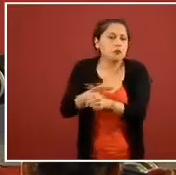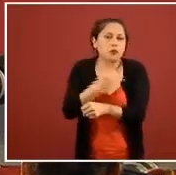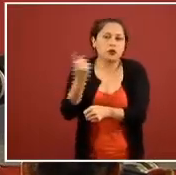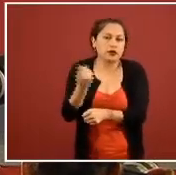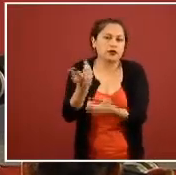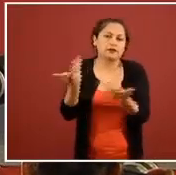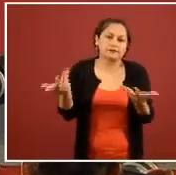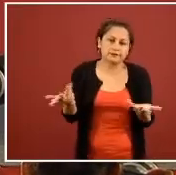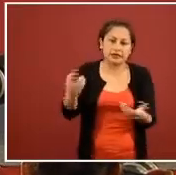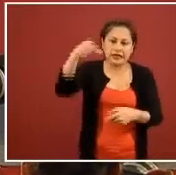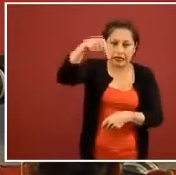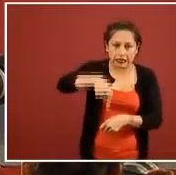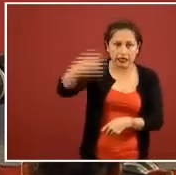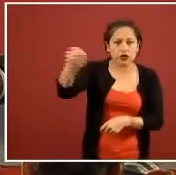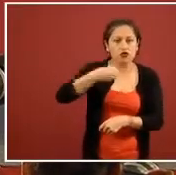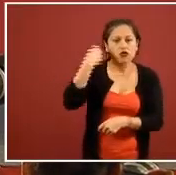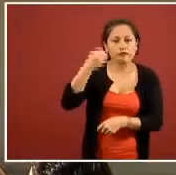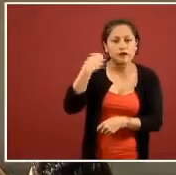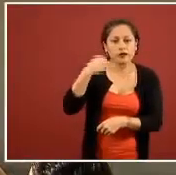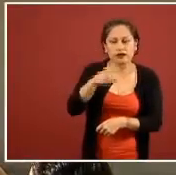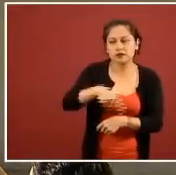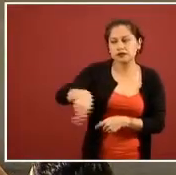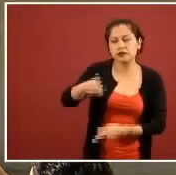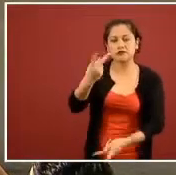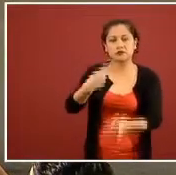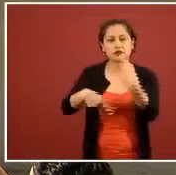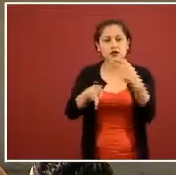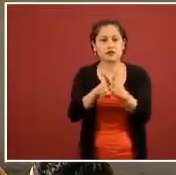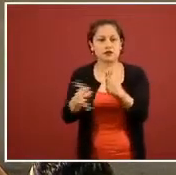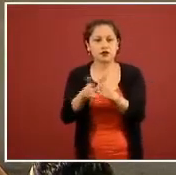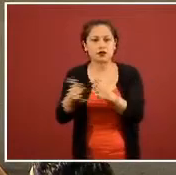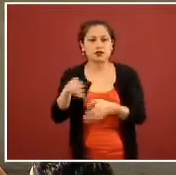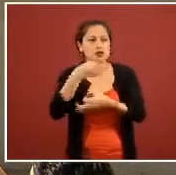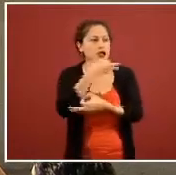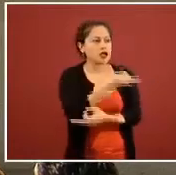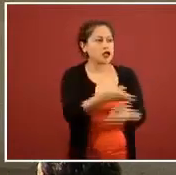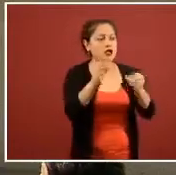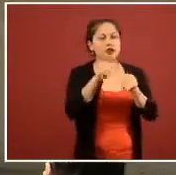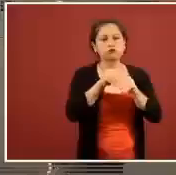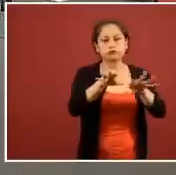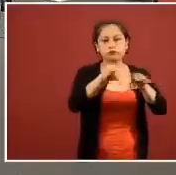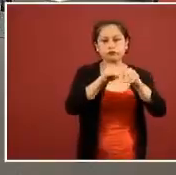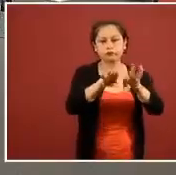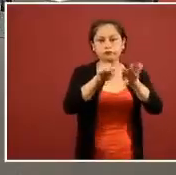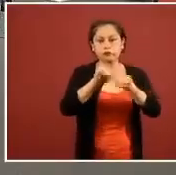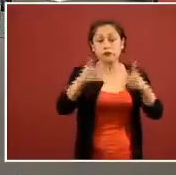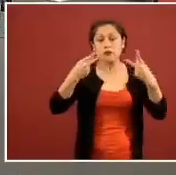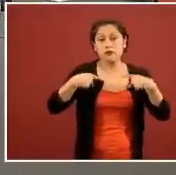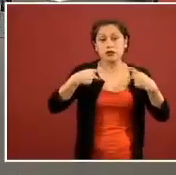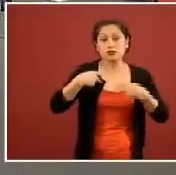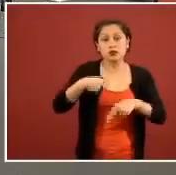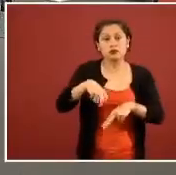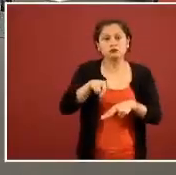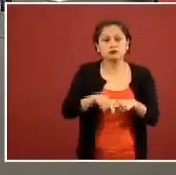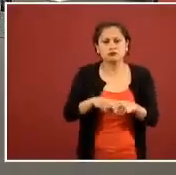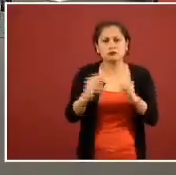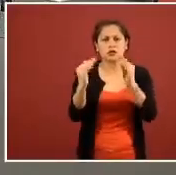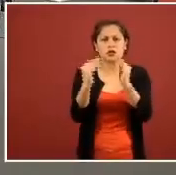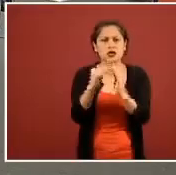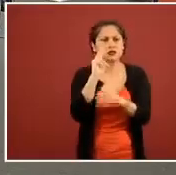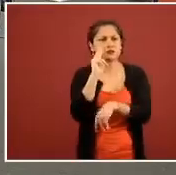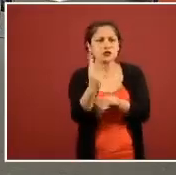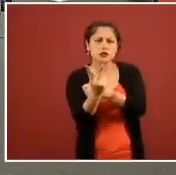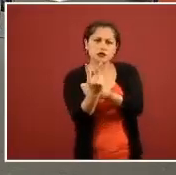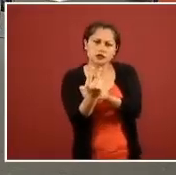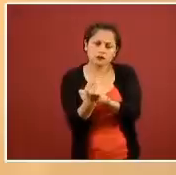a la gente que está viendo en su casa y es gracias a ustedes que están aquí todos los días, sábado, domingo, Viernes